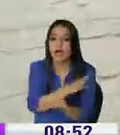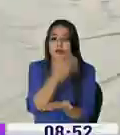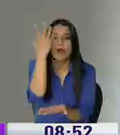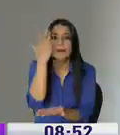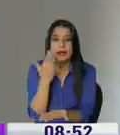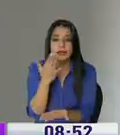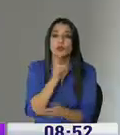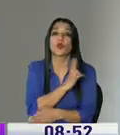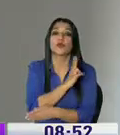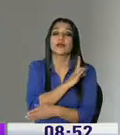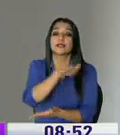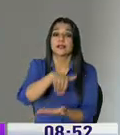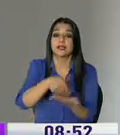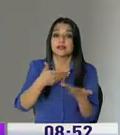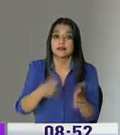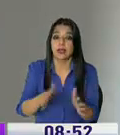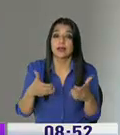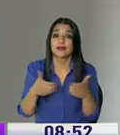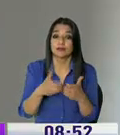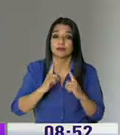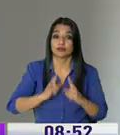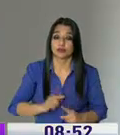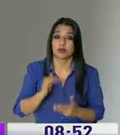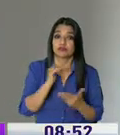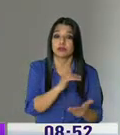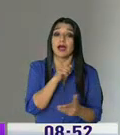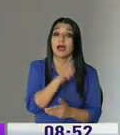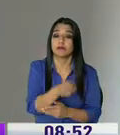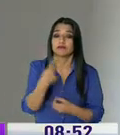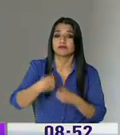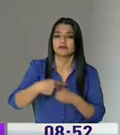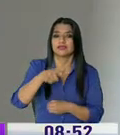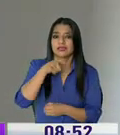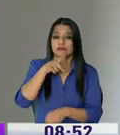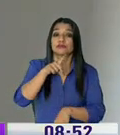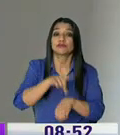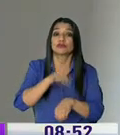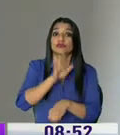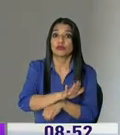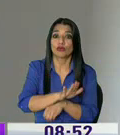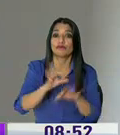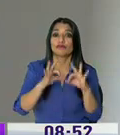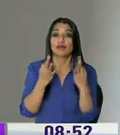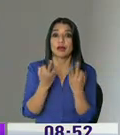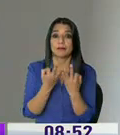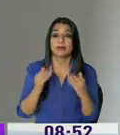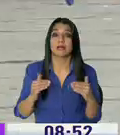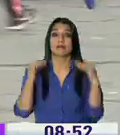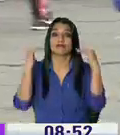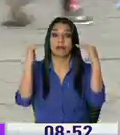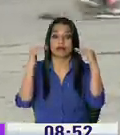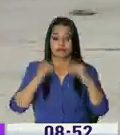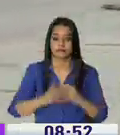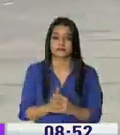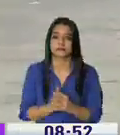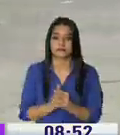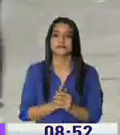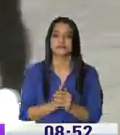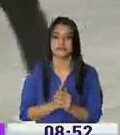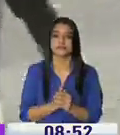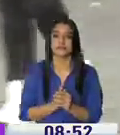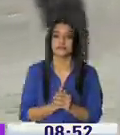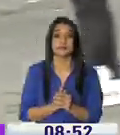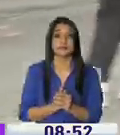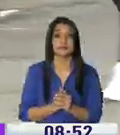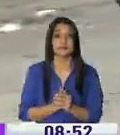dispondrá presencia de equipos de salud. Allí van a participar nuestros médicos familiares de posgrado. De esta manera, varios